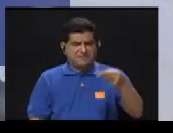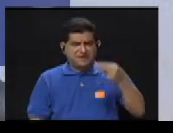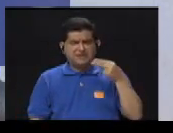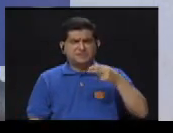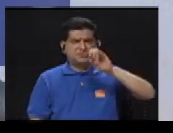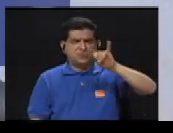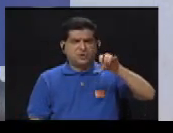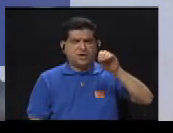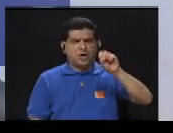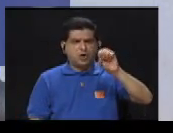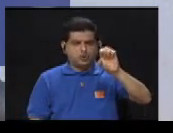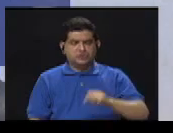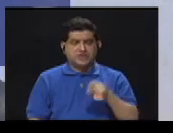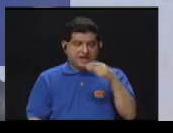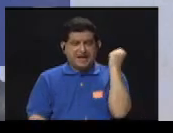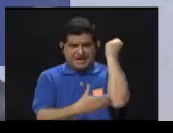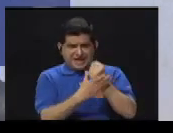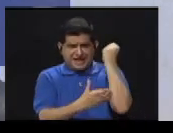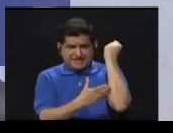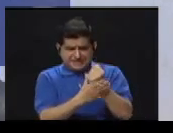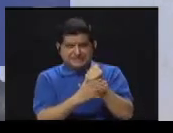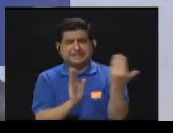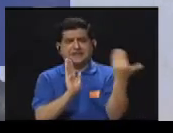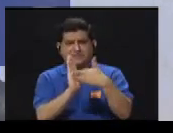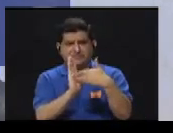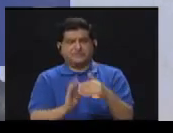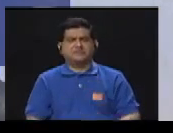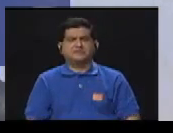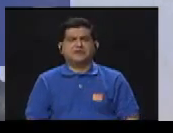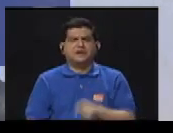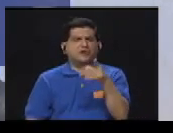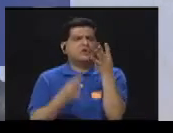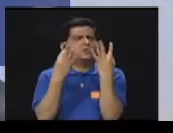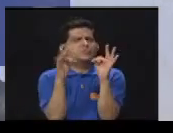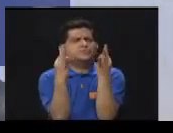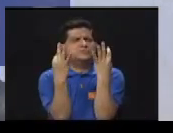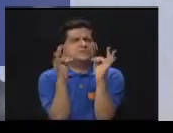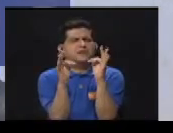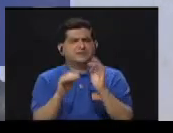digamos, de cómo fue asesinado. ¿Cómo trataste